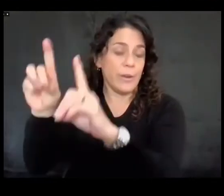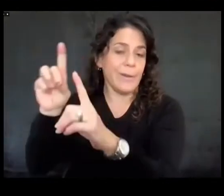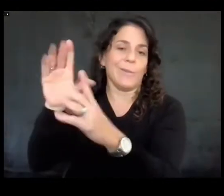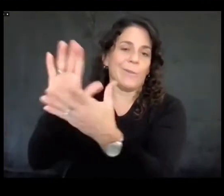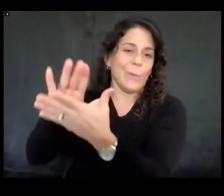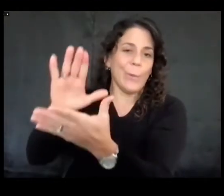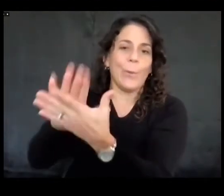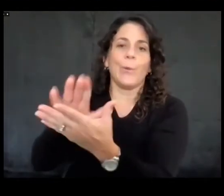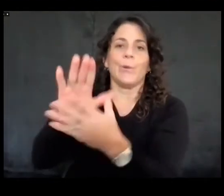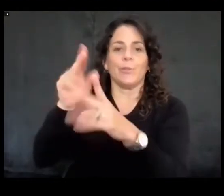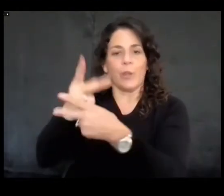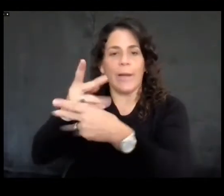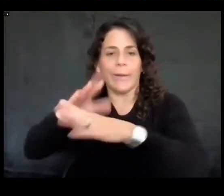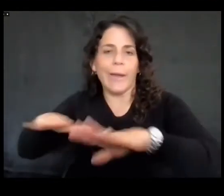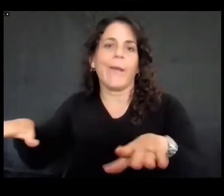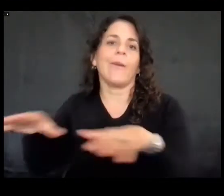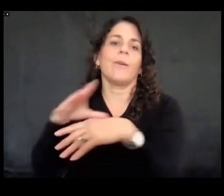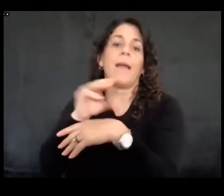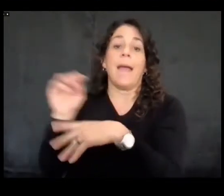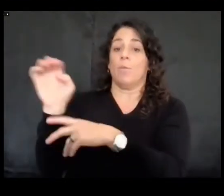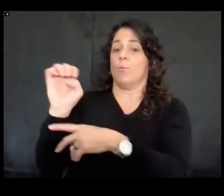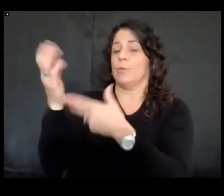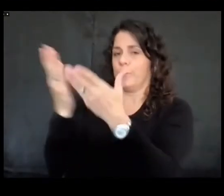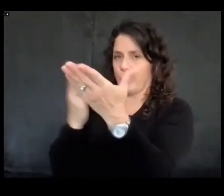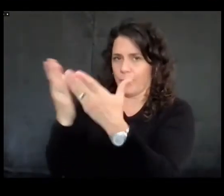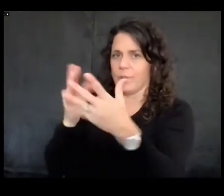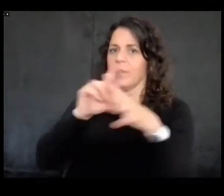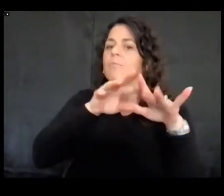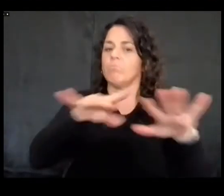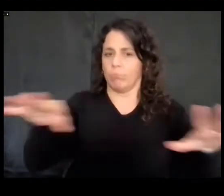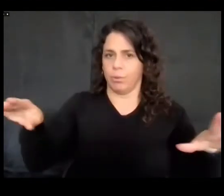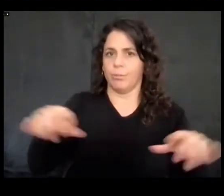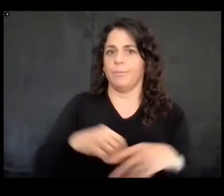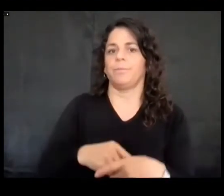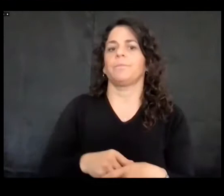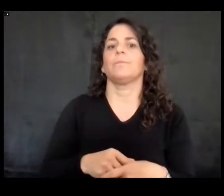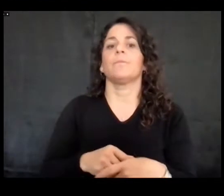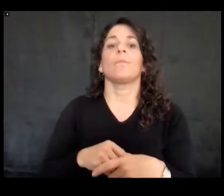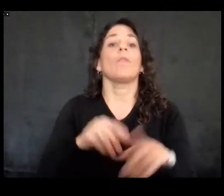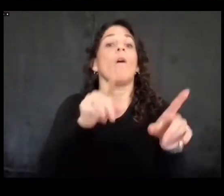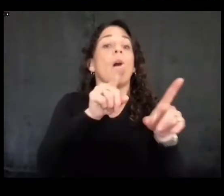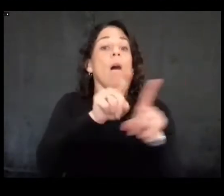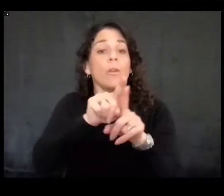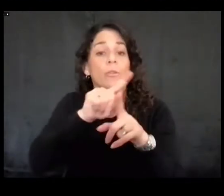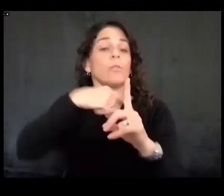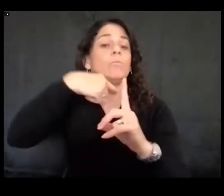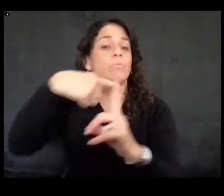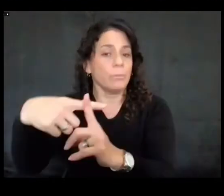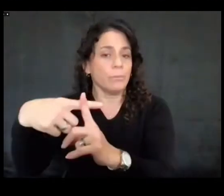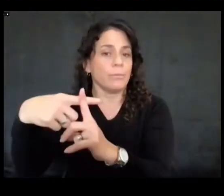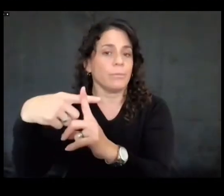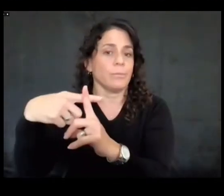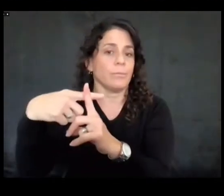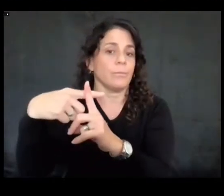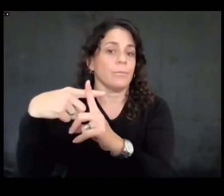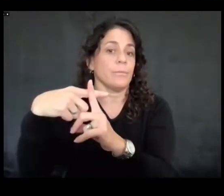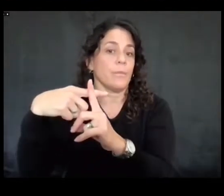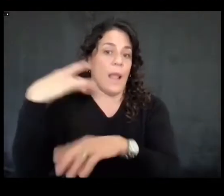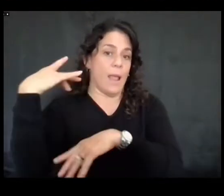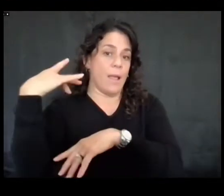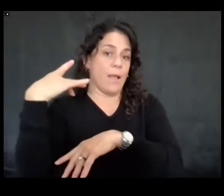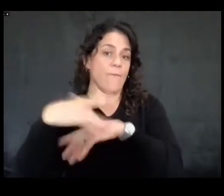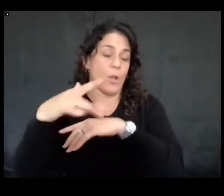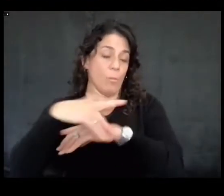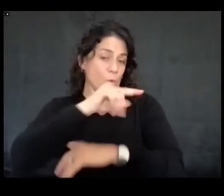de educación cuidado de niños como si también los trabajadores el servicio de emergencia como así también en